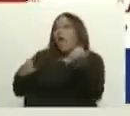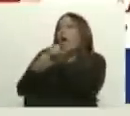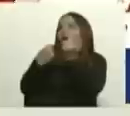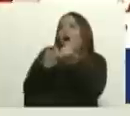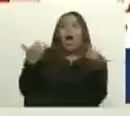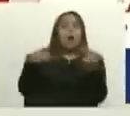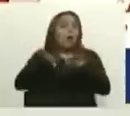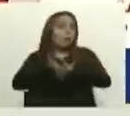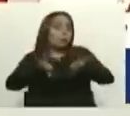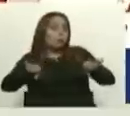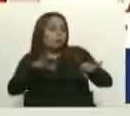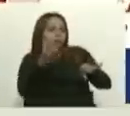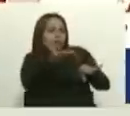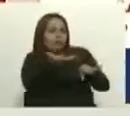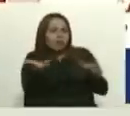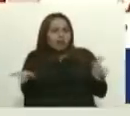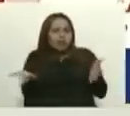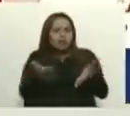¿Ah?